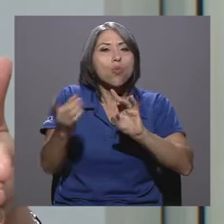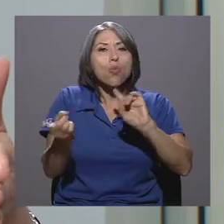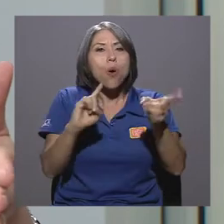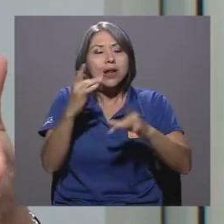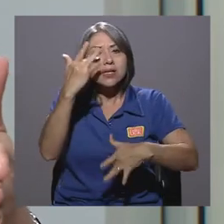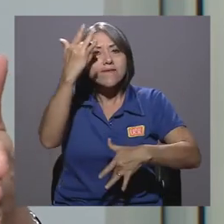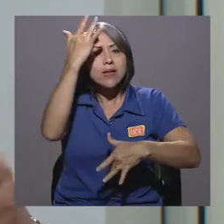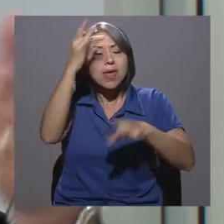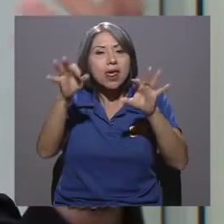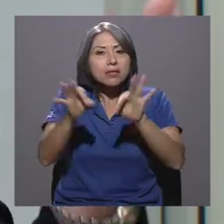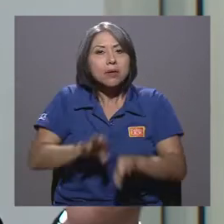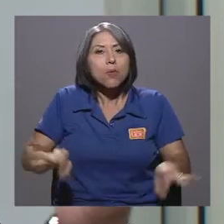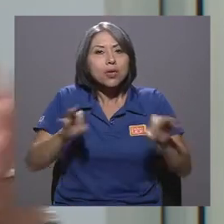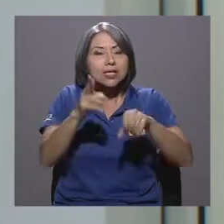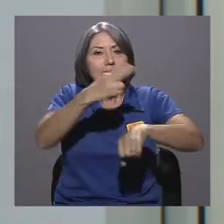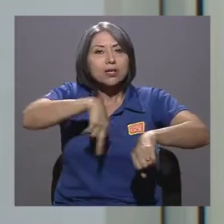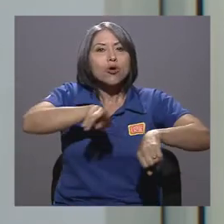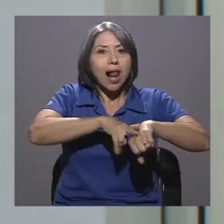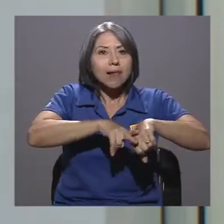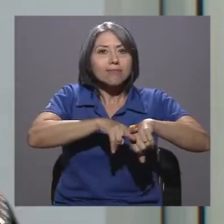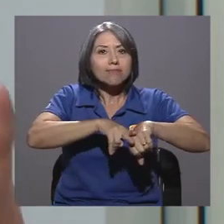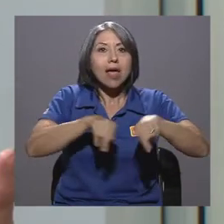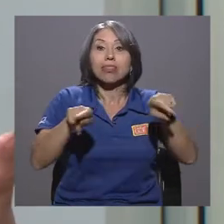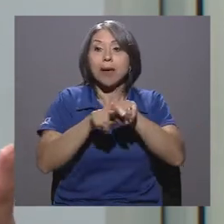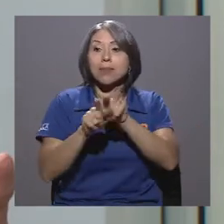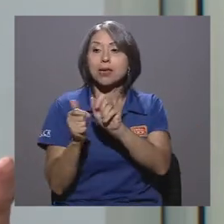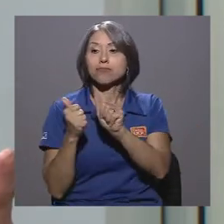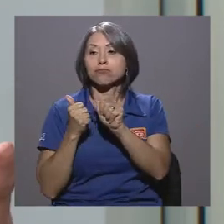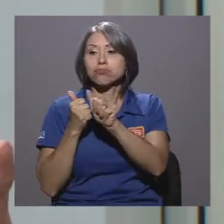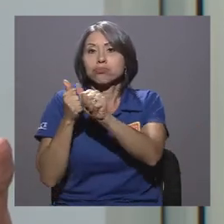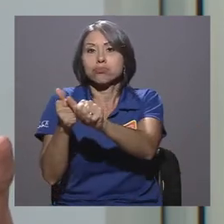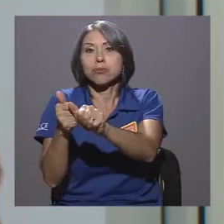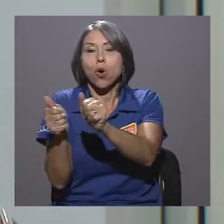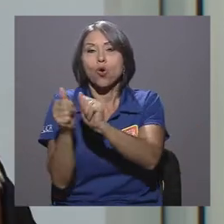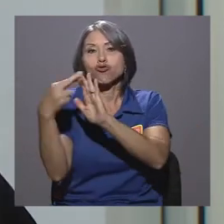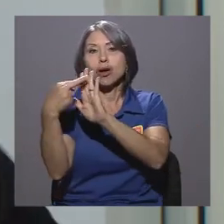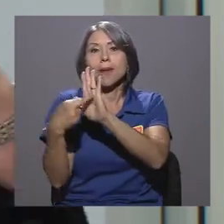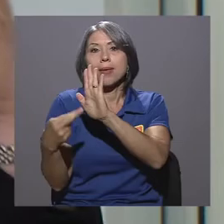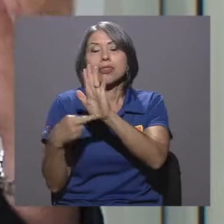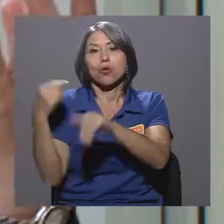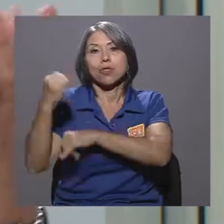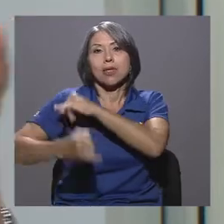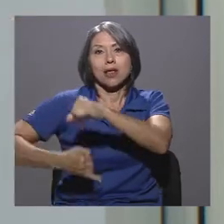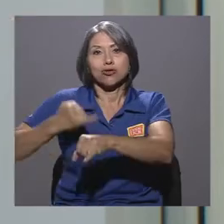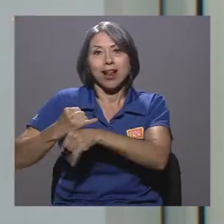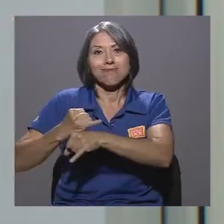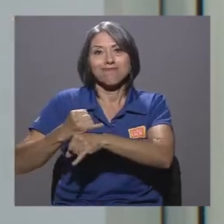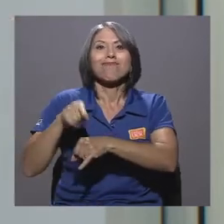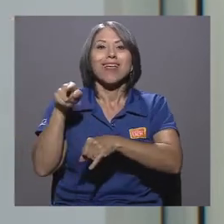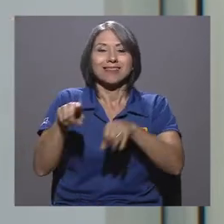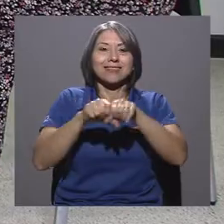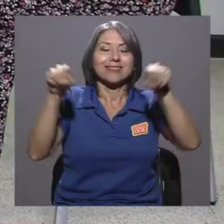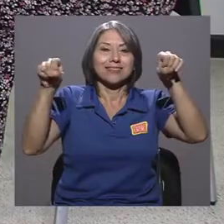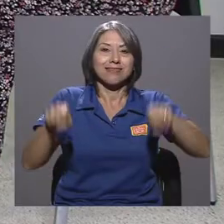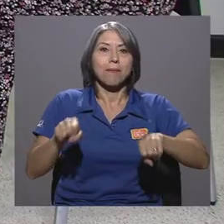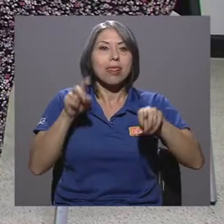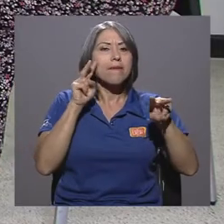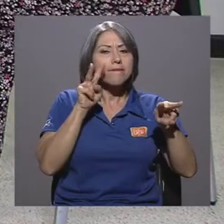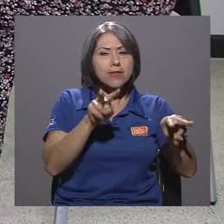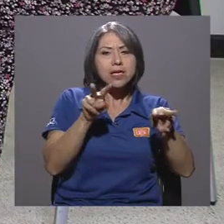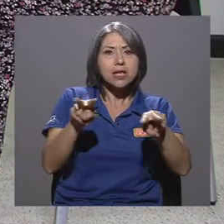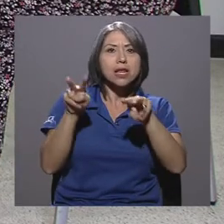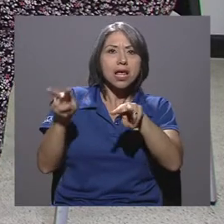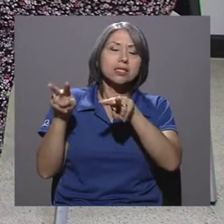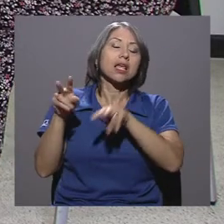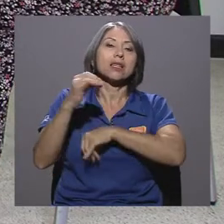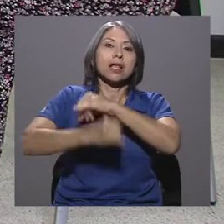nacional que debemos monitorear, aparejados a lo que viene en el Reglamento Sanitario Internacional, que es ese sistema de vigilancia internacional, y